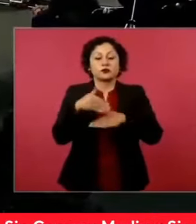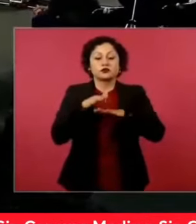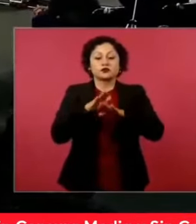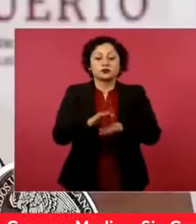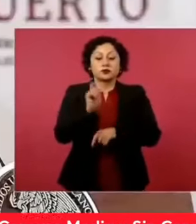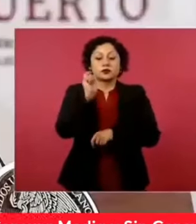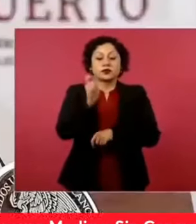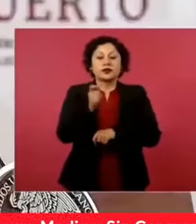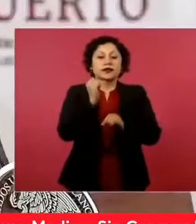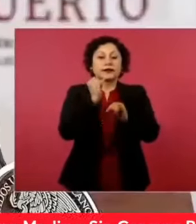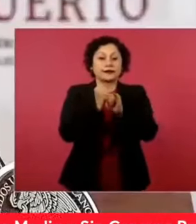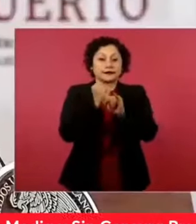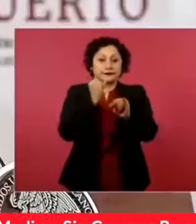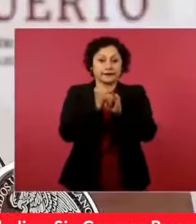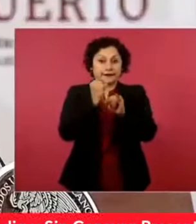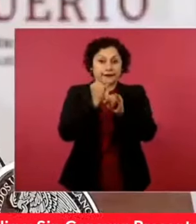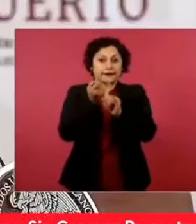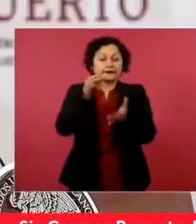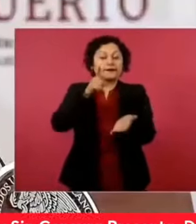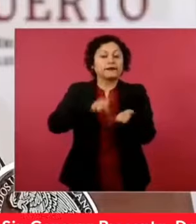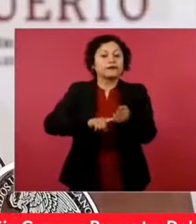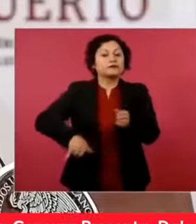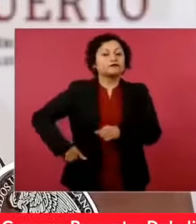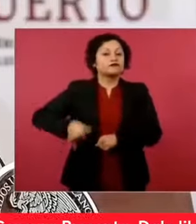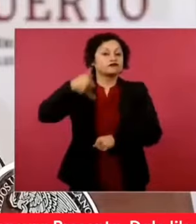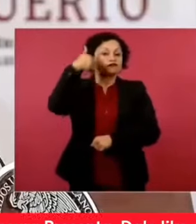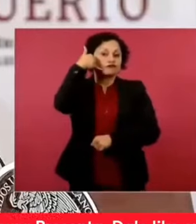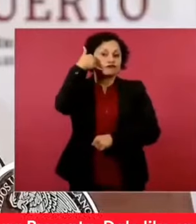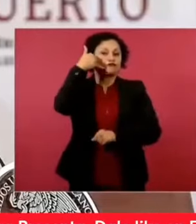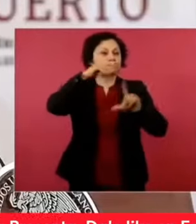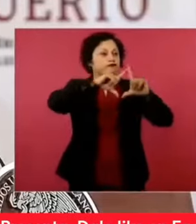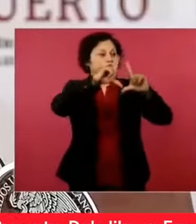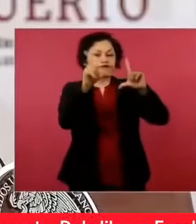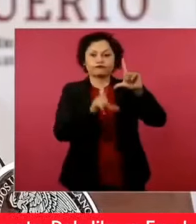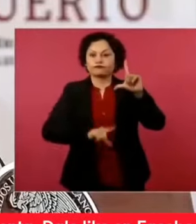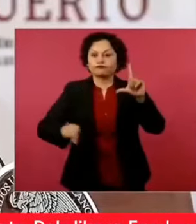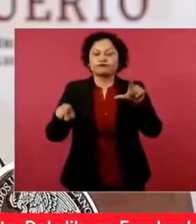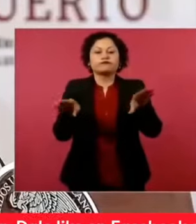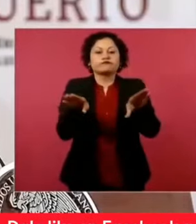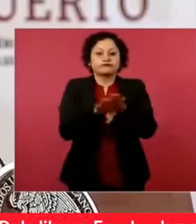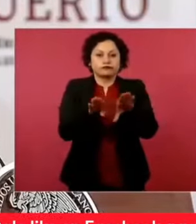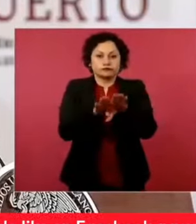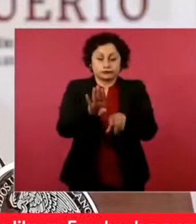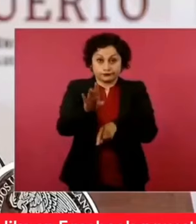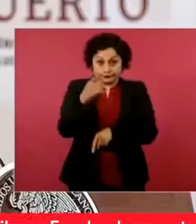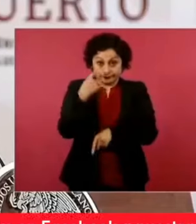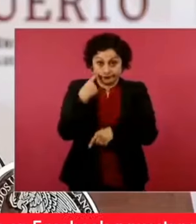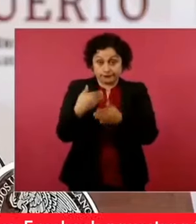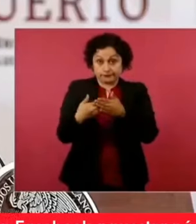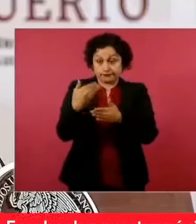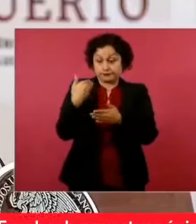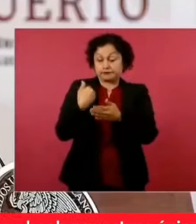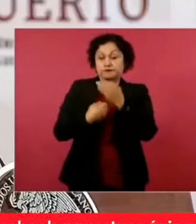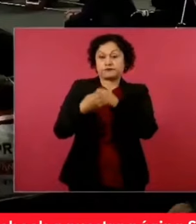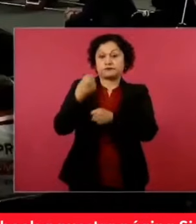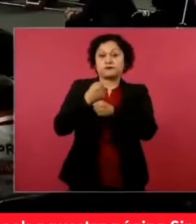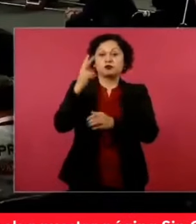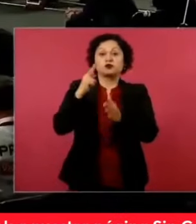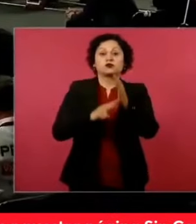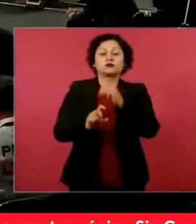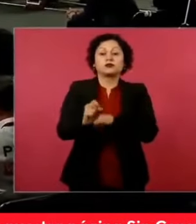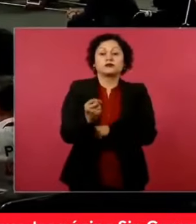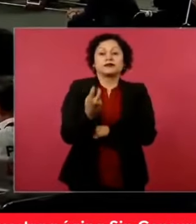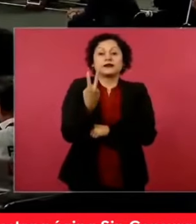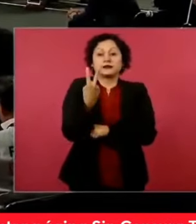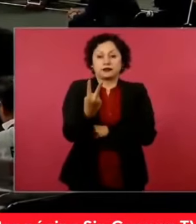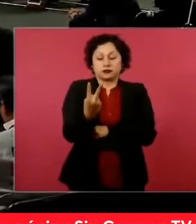telefonía celular en el país. Siguiente, por favor. A finales del 2022 teníamos una cobertura